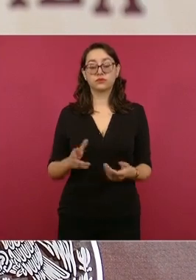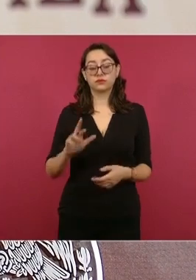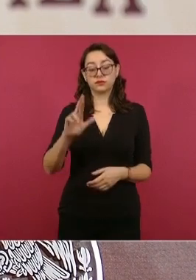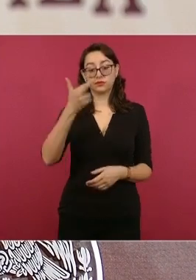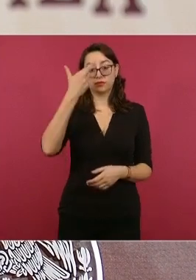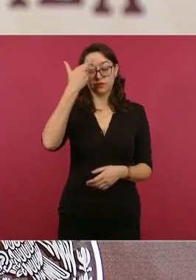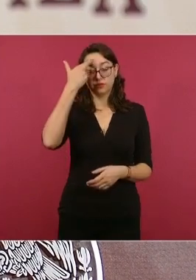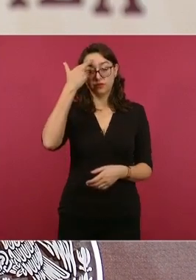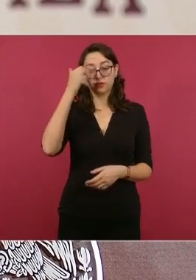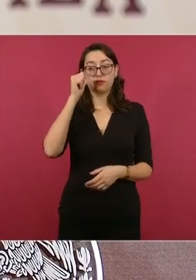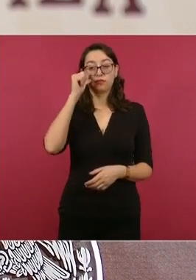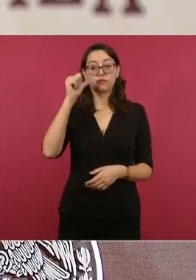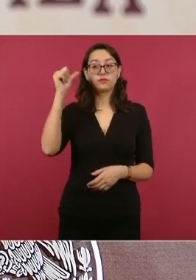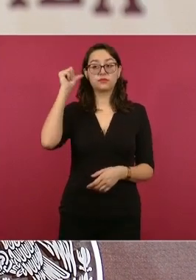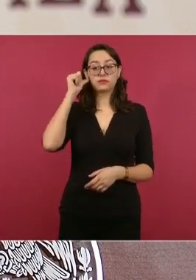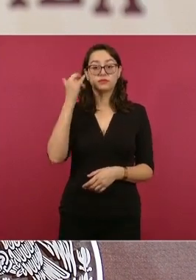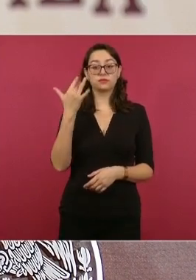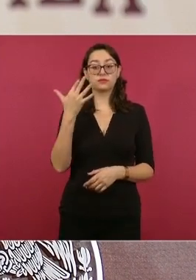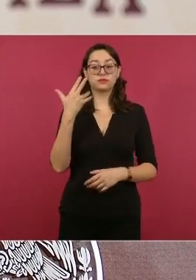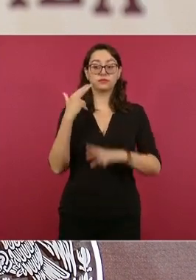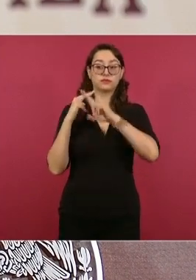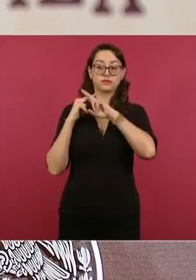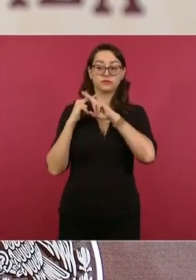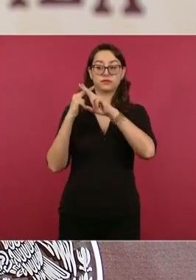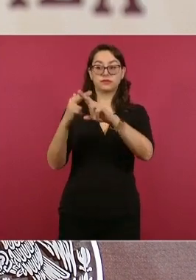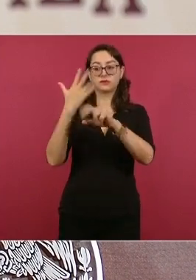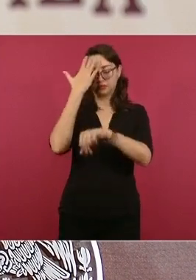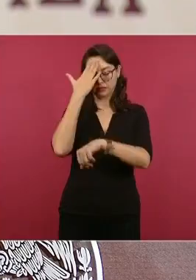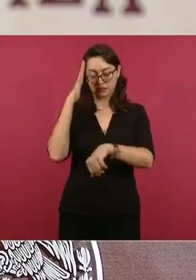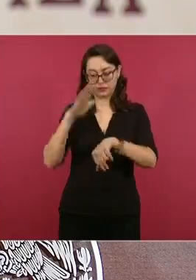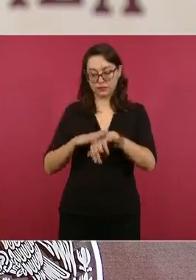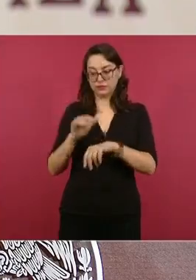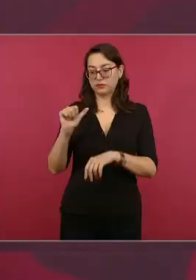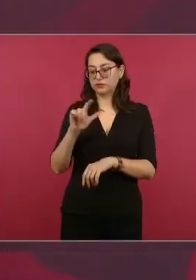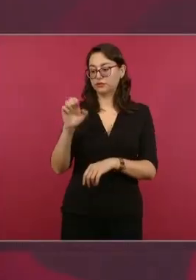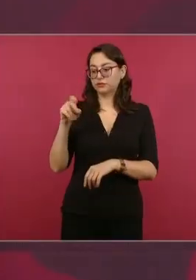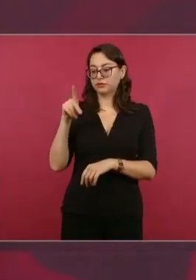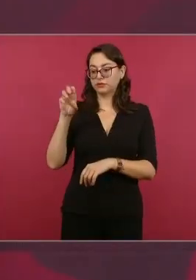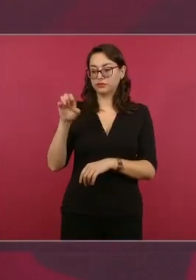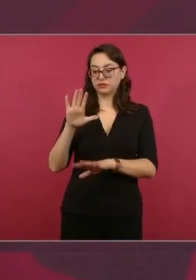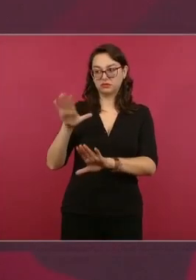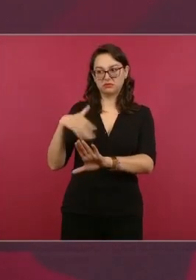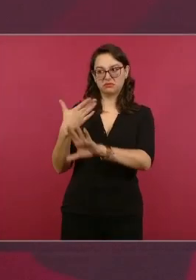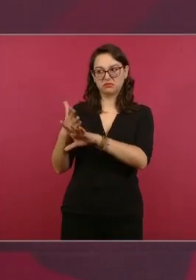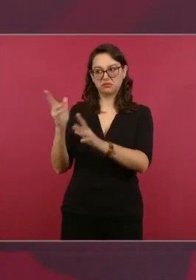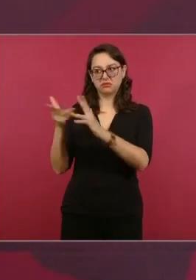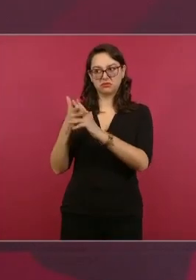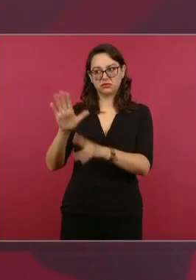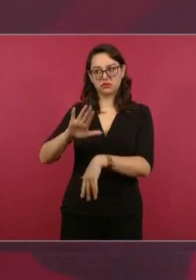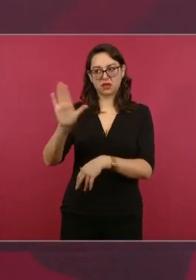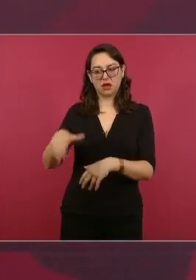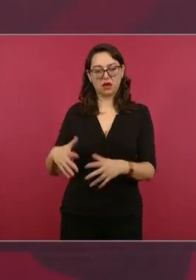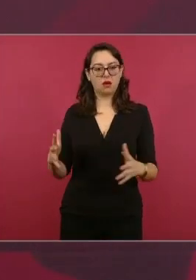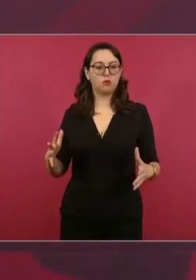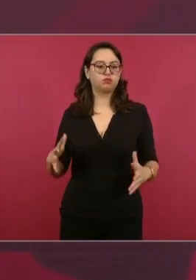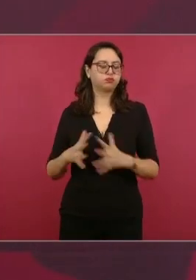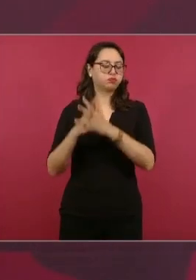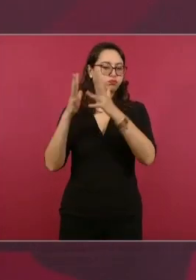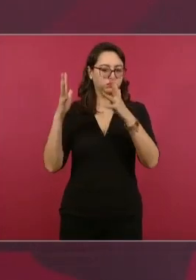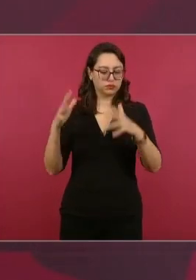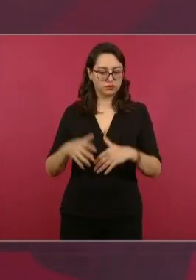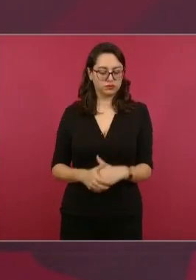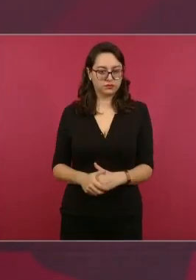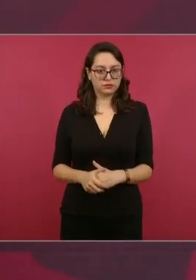Allende. Si bien es conocido por ser estadista y presidente de Chile, no se